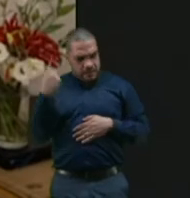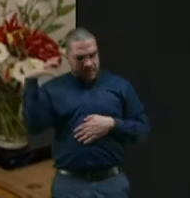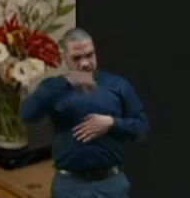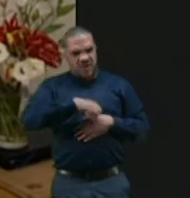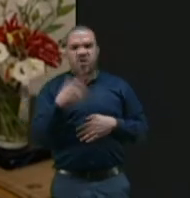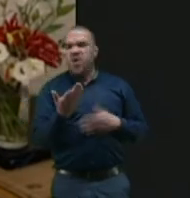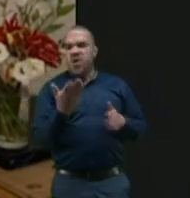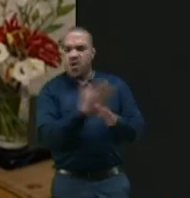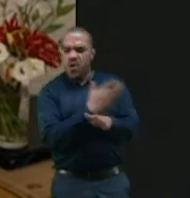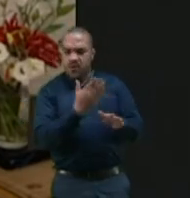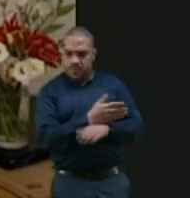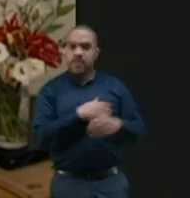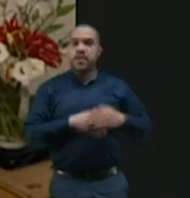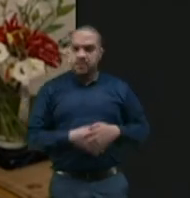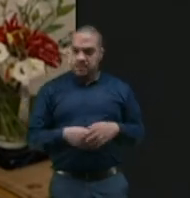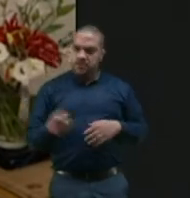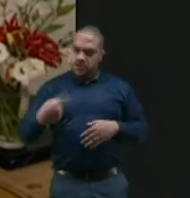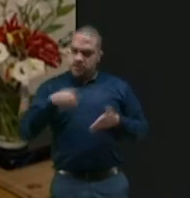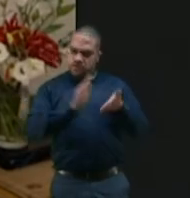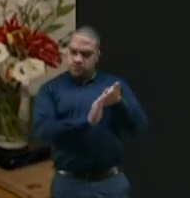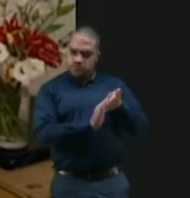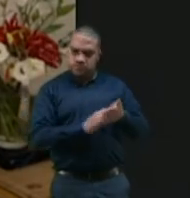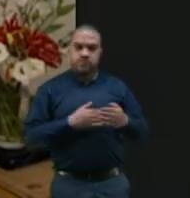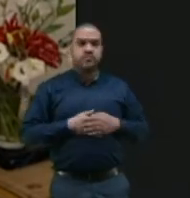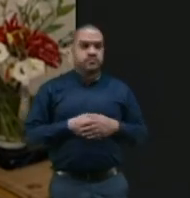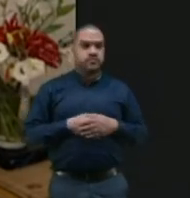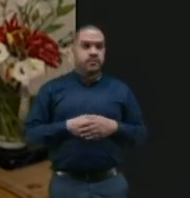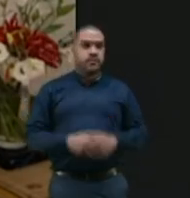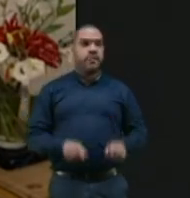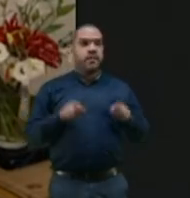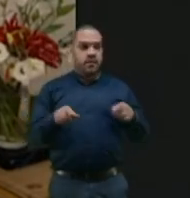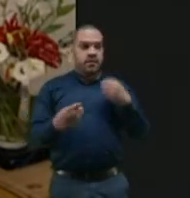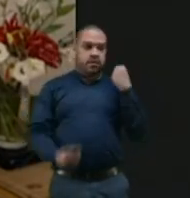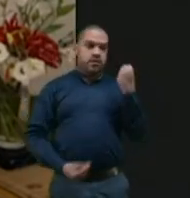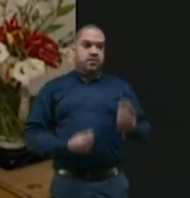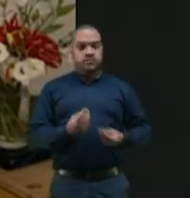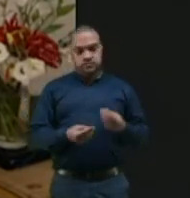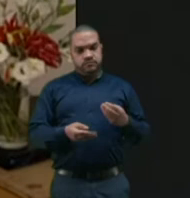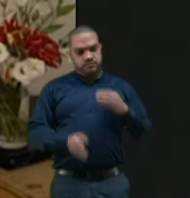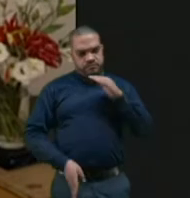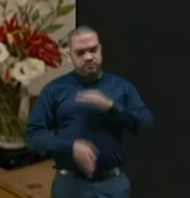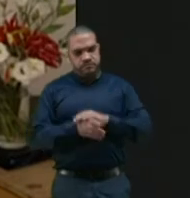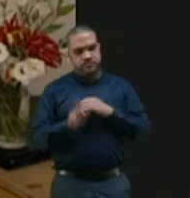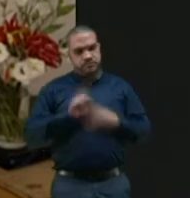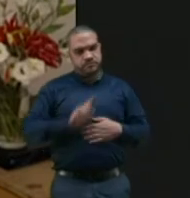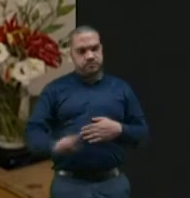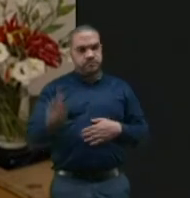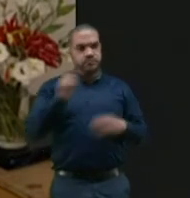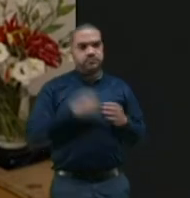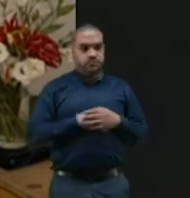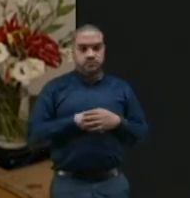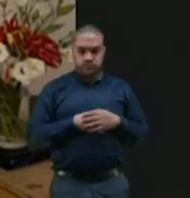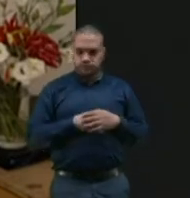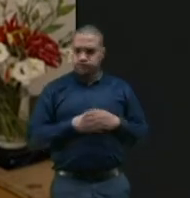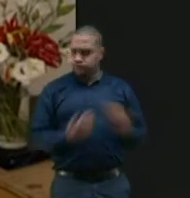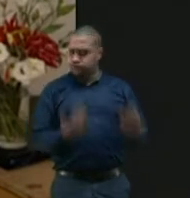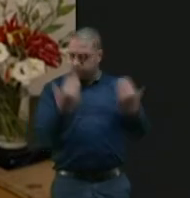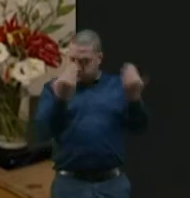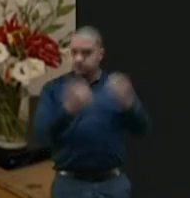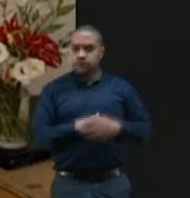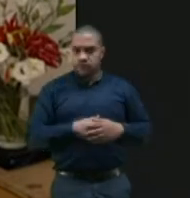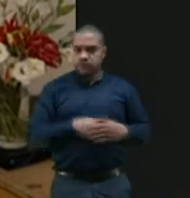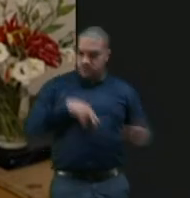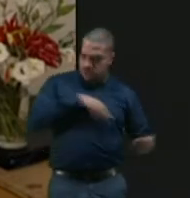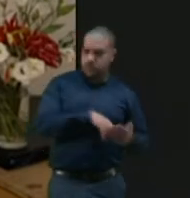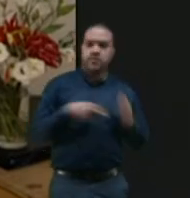en ese momento creen una solución. Si ustedes siguen este trayecto y la solución que ustedes tienen funciona, garantiza que ustedes